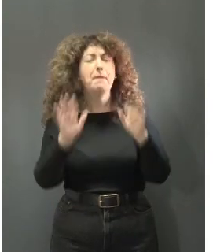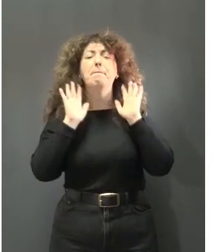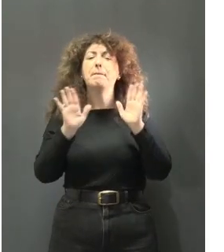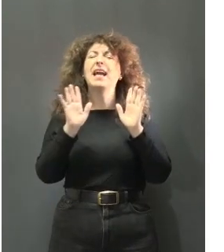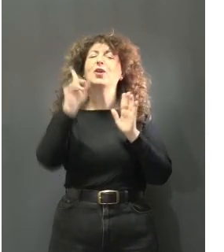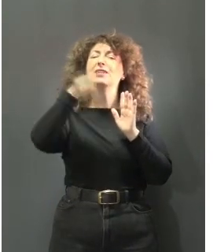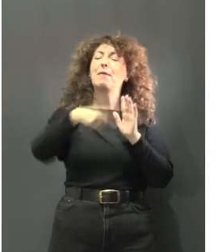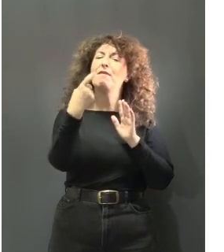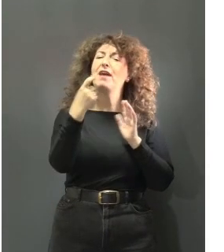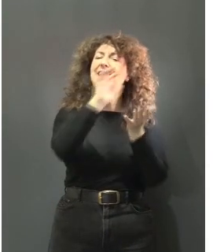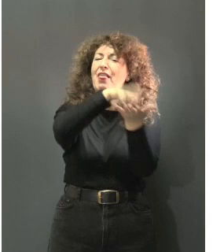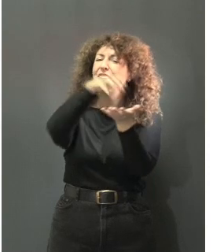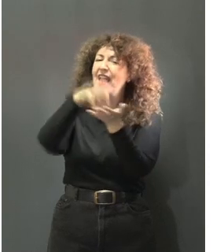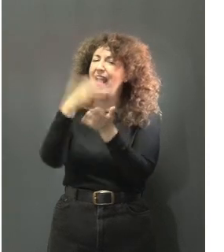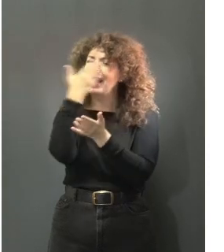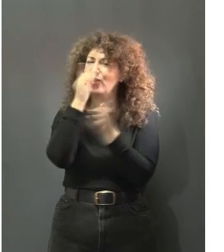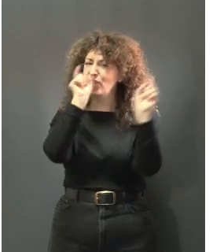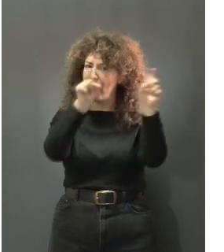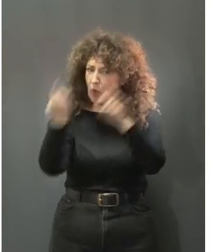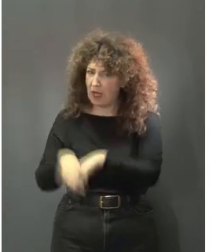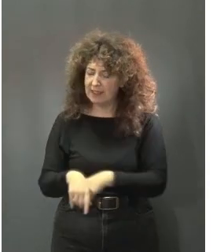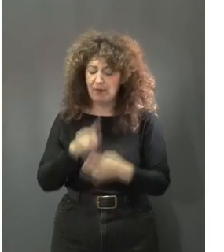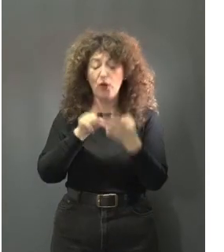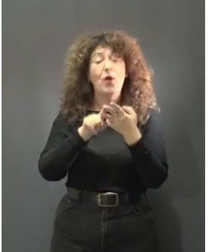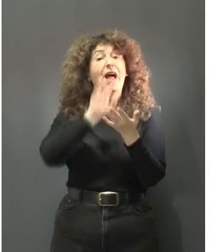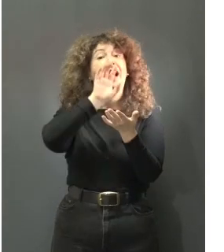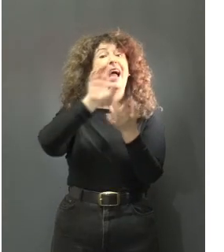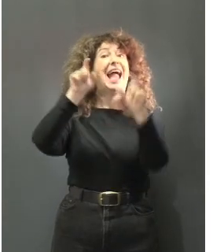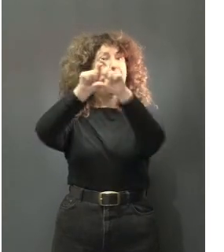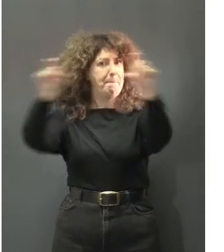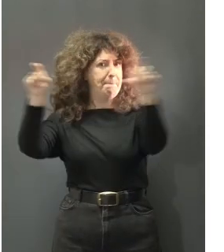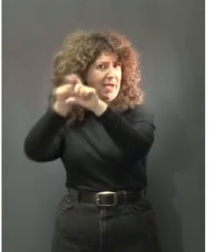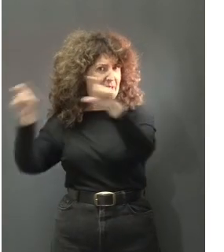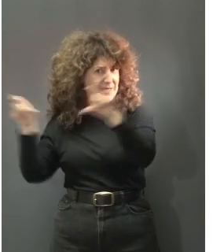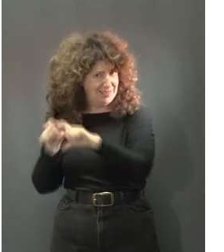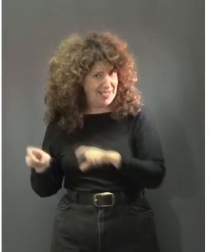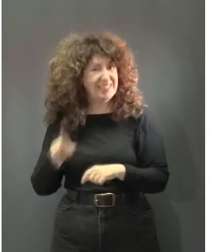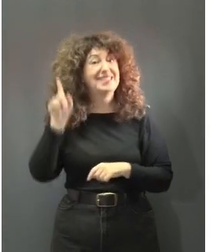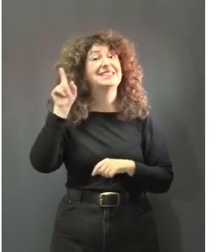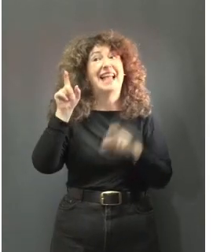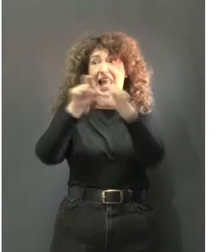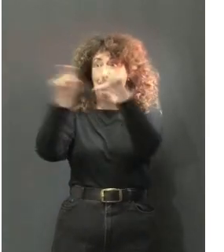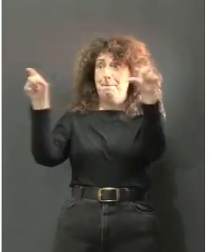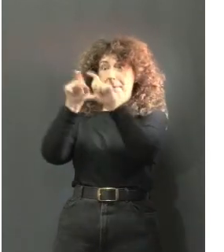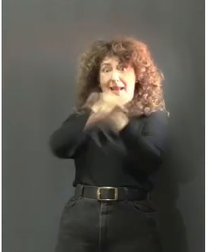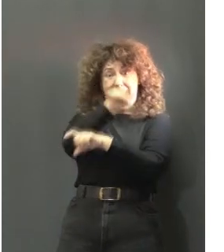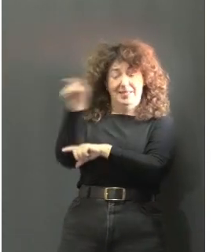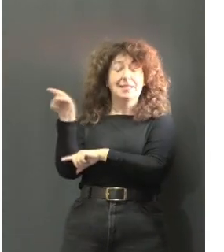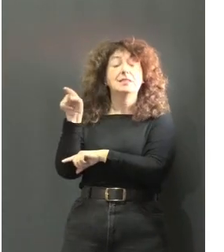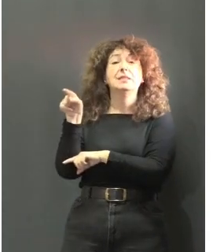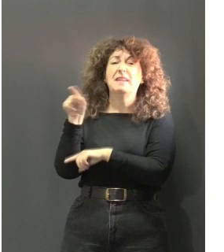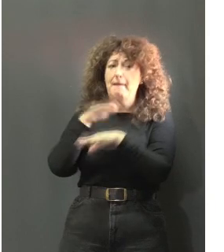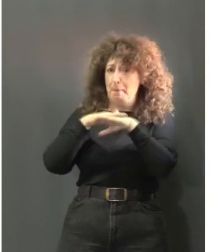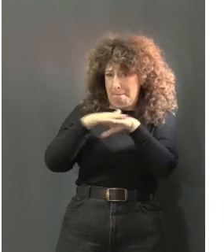faltan los centros educativos, nos faltan las organizaciones empresariales y nos faltan las propias empresas. Y perdonadme porque estoy hablando de